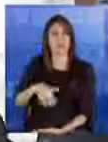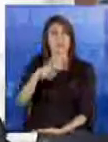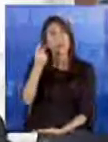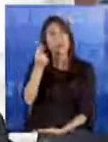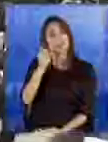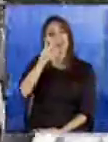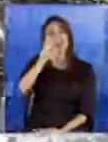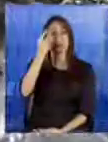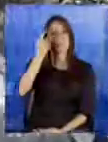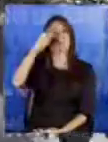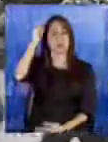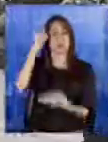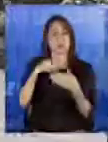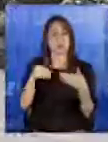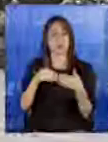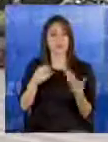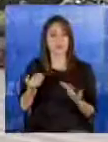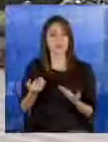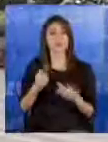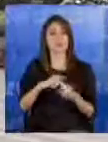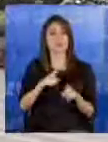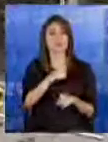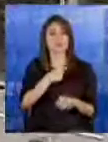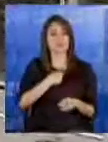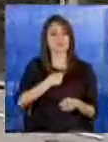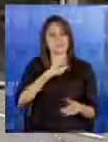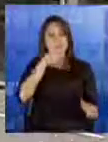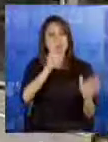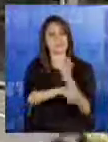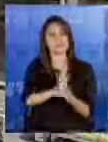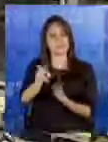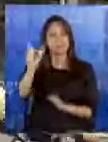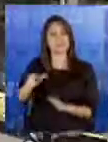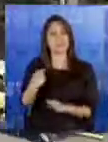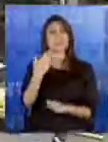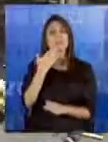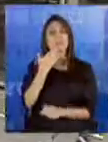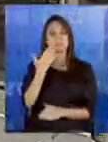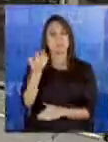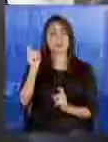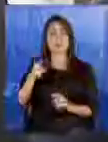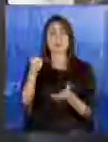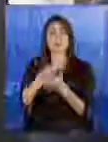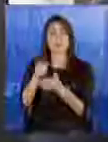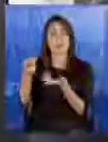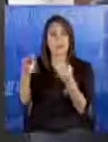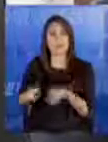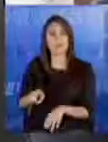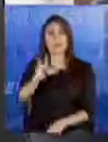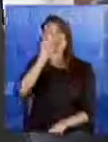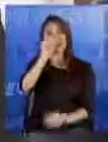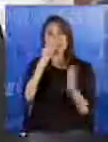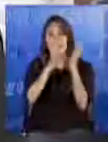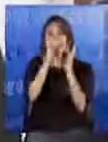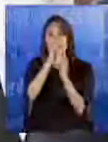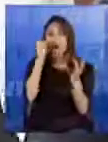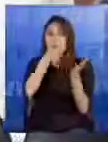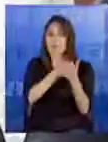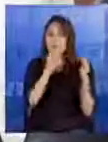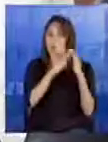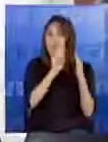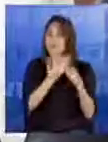millones de dólares. Y denuncia que también tras esos viajes el alcalde de Quito, Mauricio Rodas, adquirió una casa. El 30 de abril se compra una